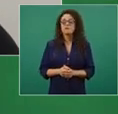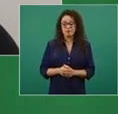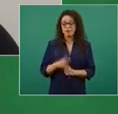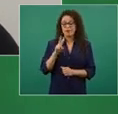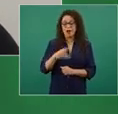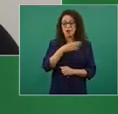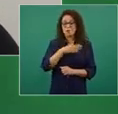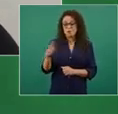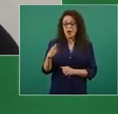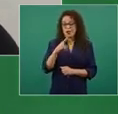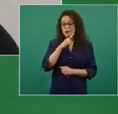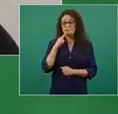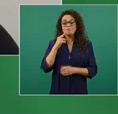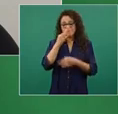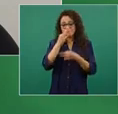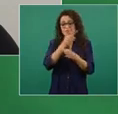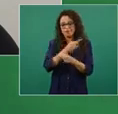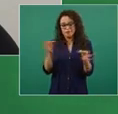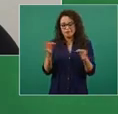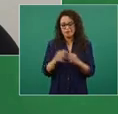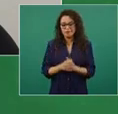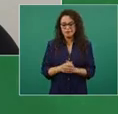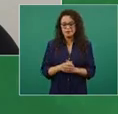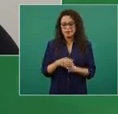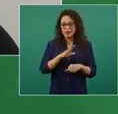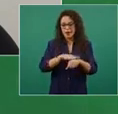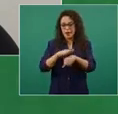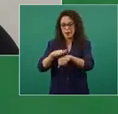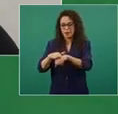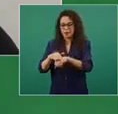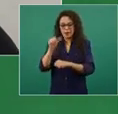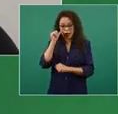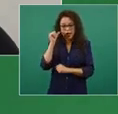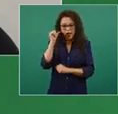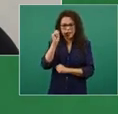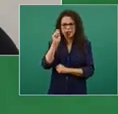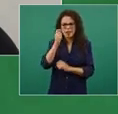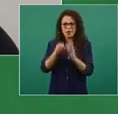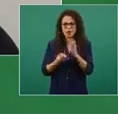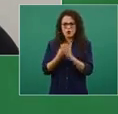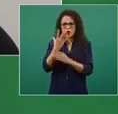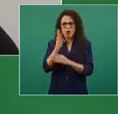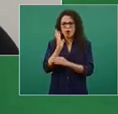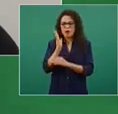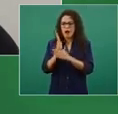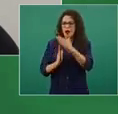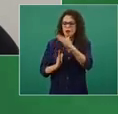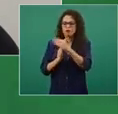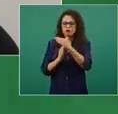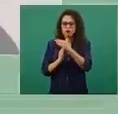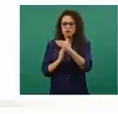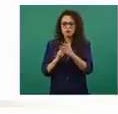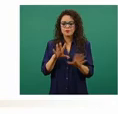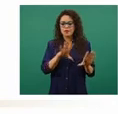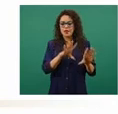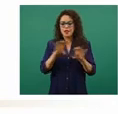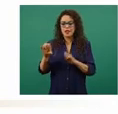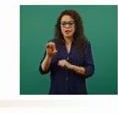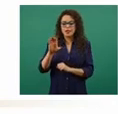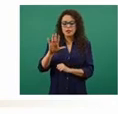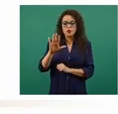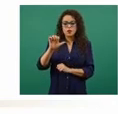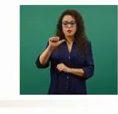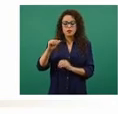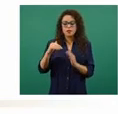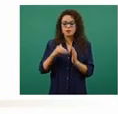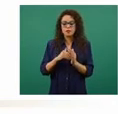noticia, porque alcanzamos el día de ayer un nuevo récord para un día de aplicación de vacuna.